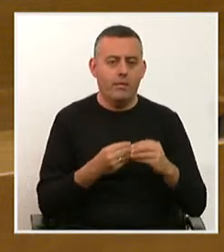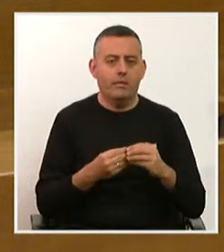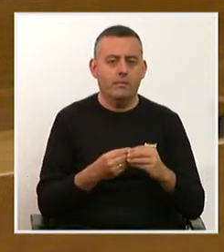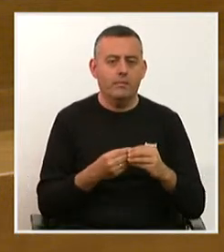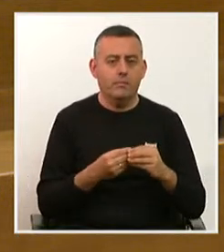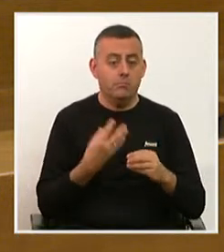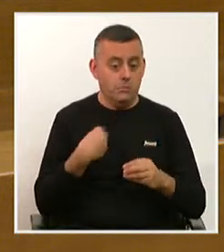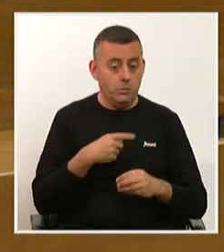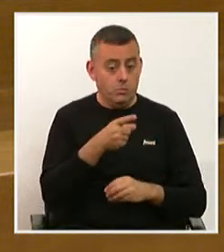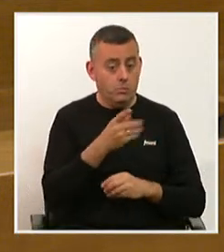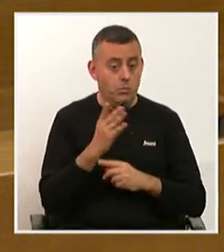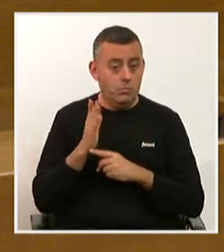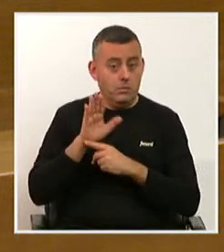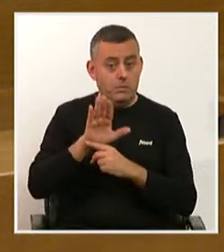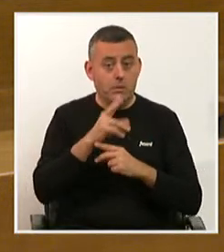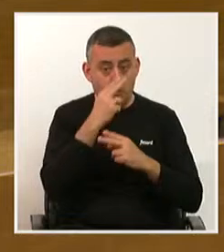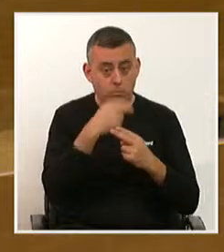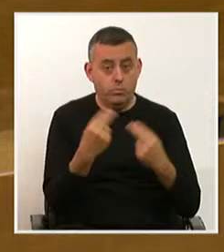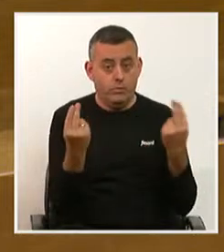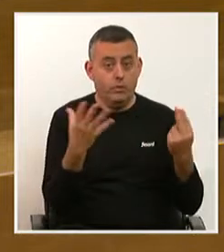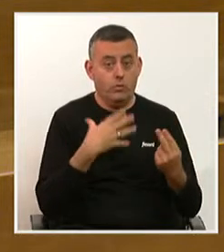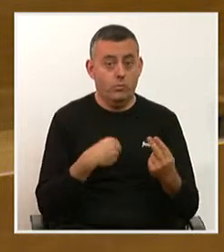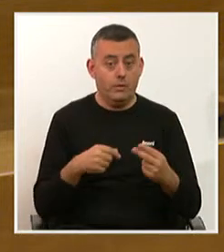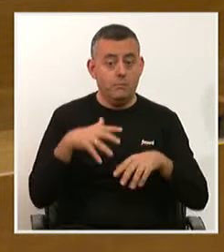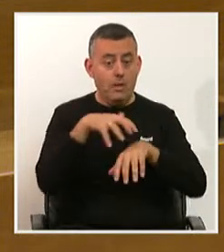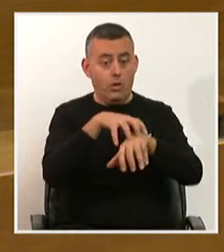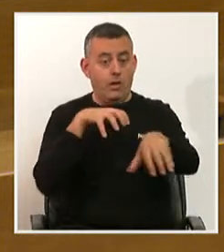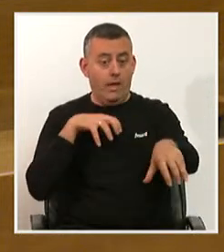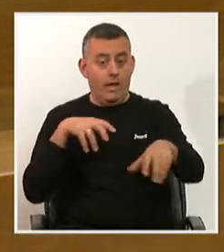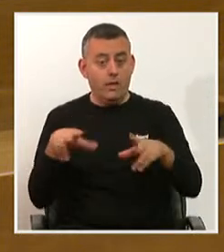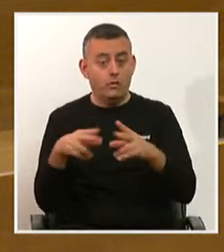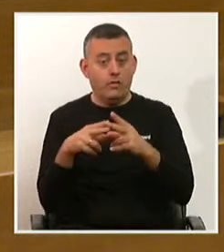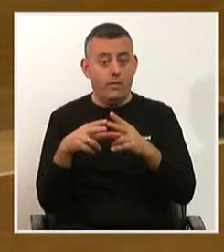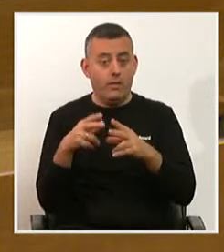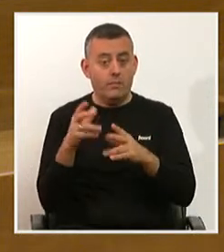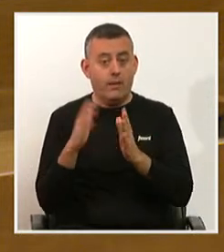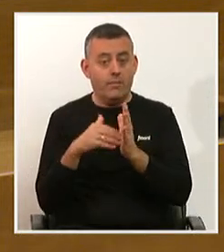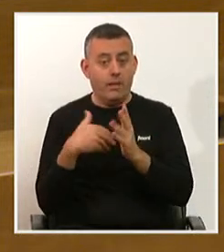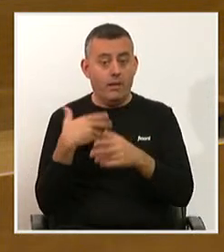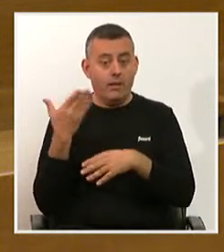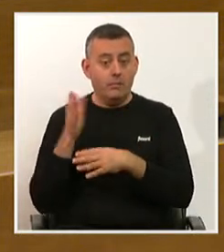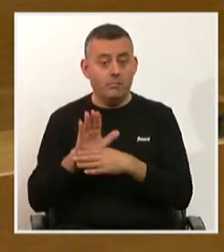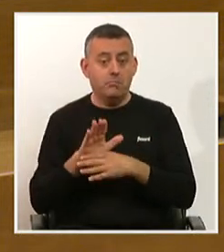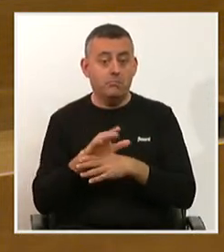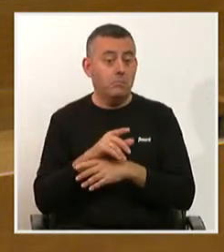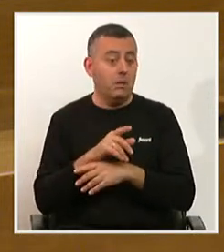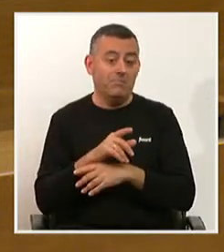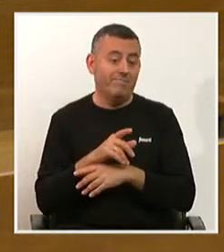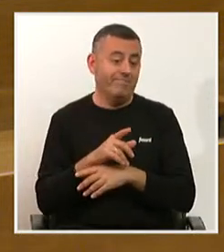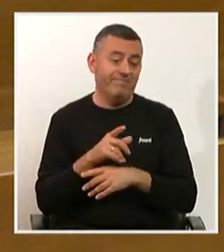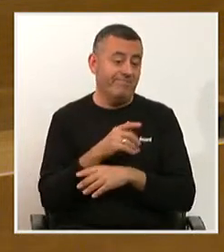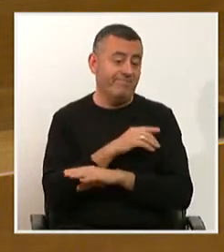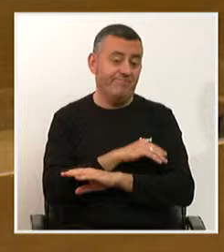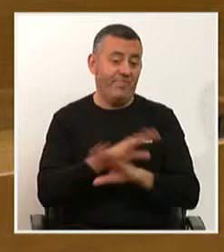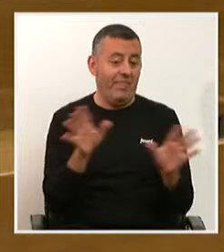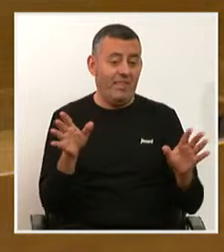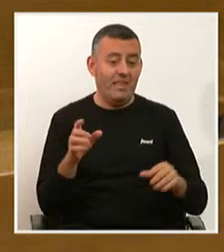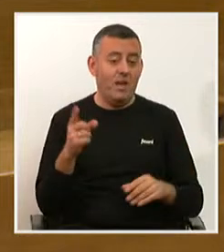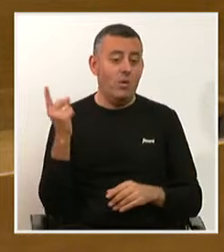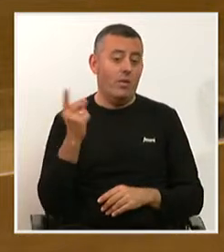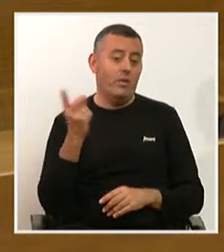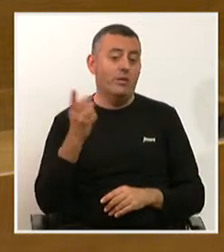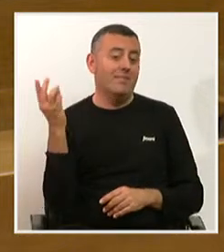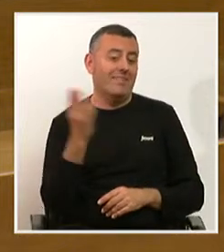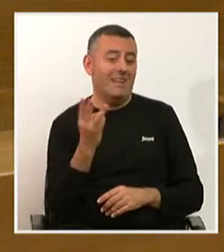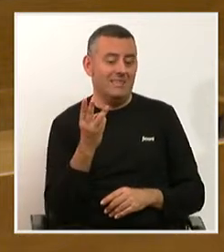representar a la mayoría de la sociedad valenciana pero no no han demostrar terera vegada que